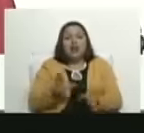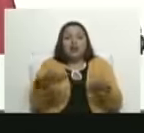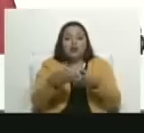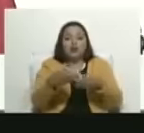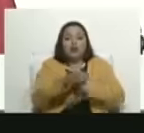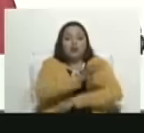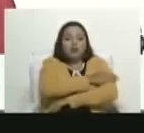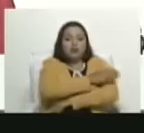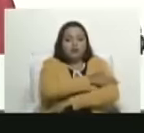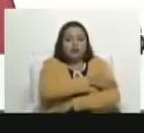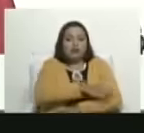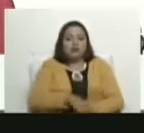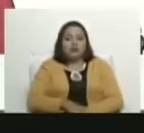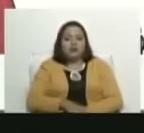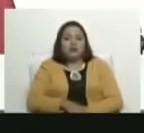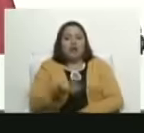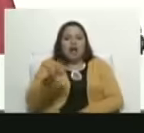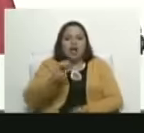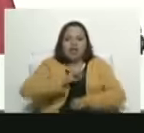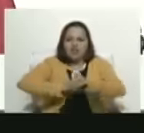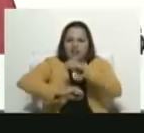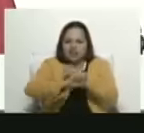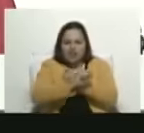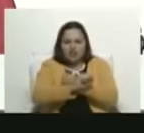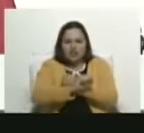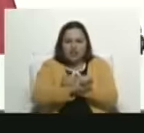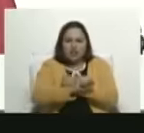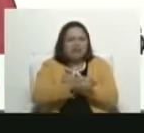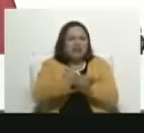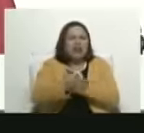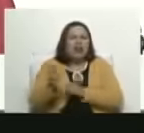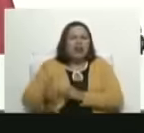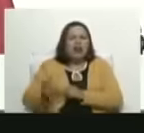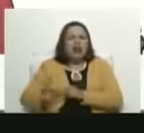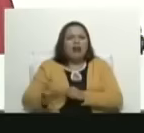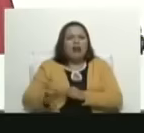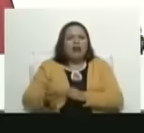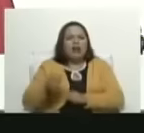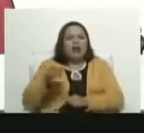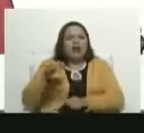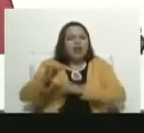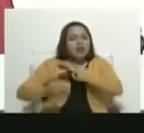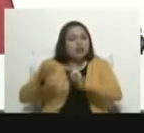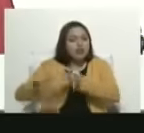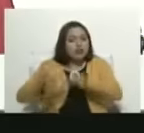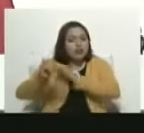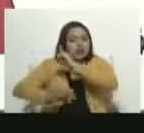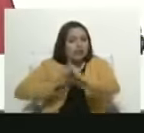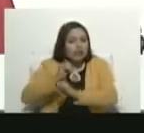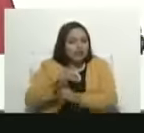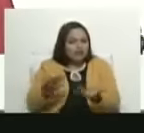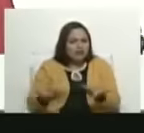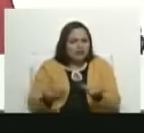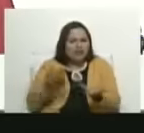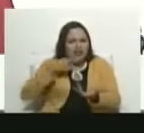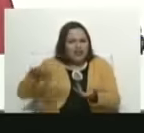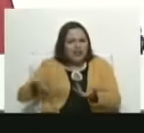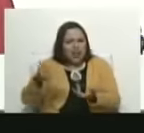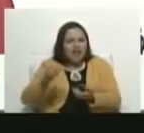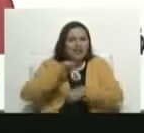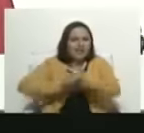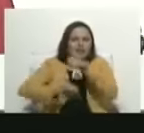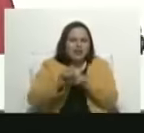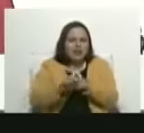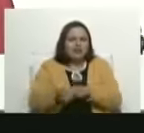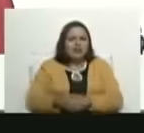opositores estén defendiendo qué es la Corte Internacional de Justicia, en verdad están defendiendo que